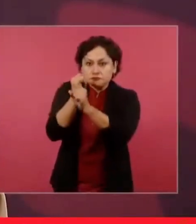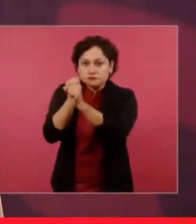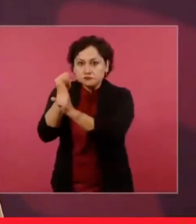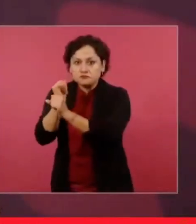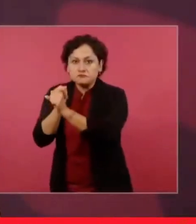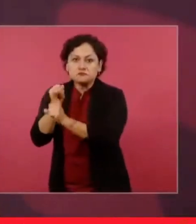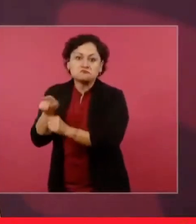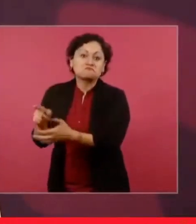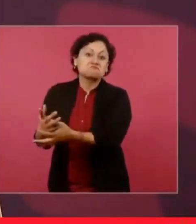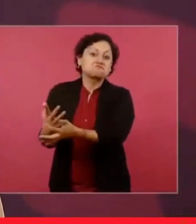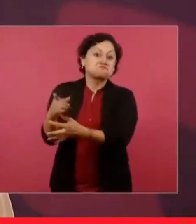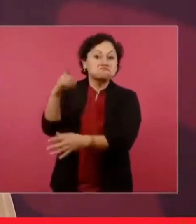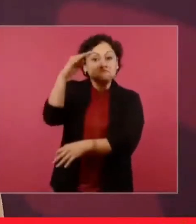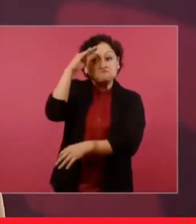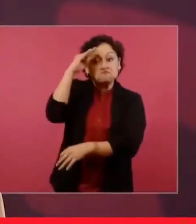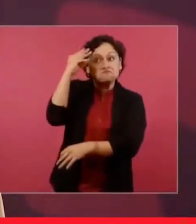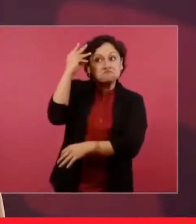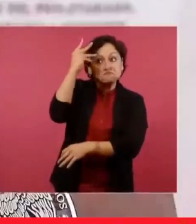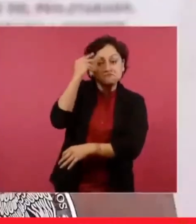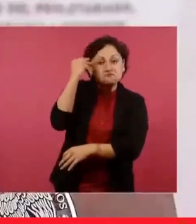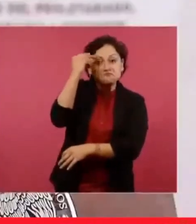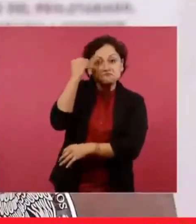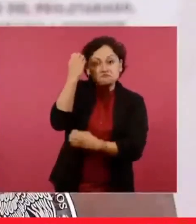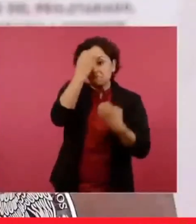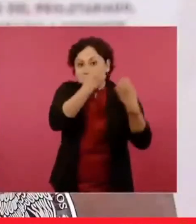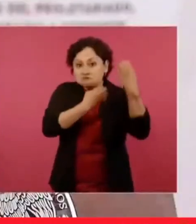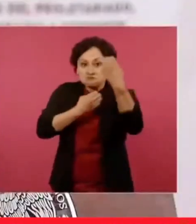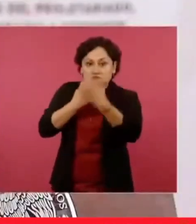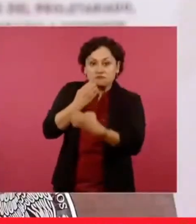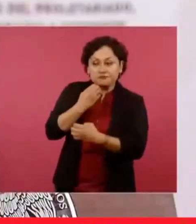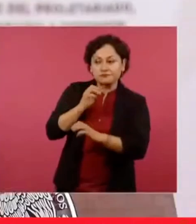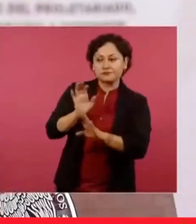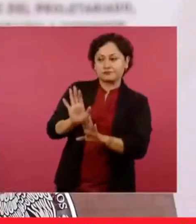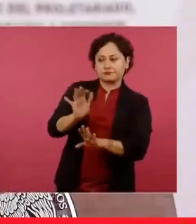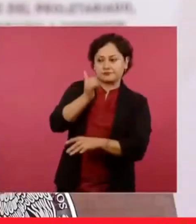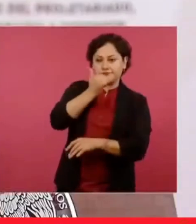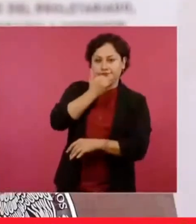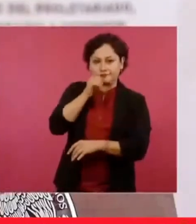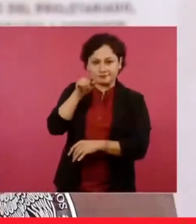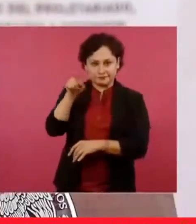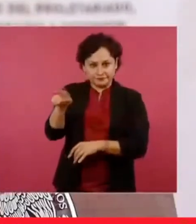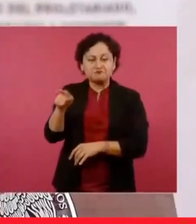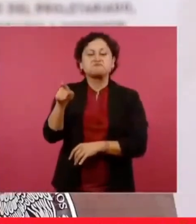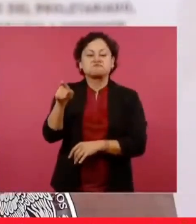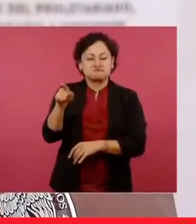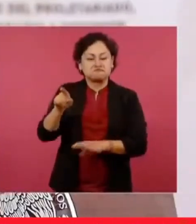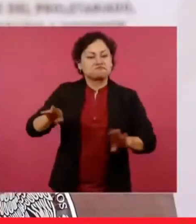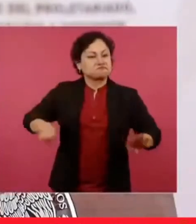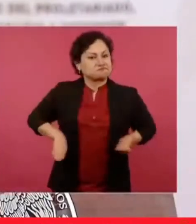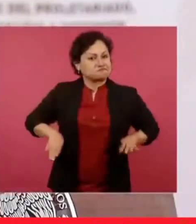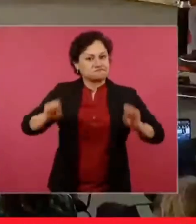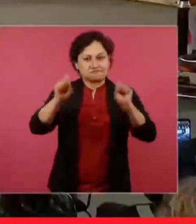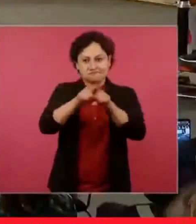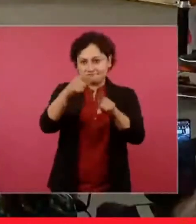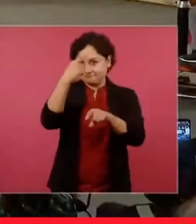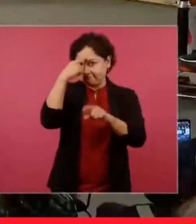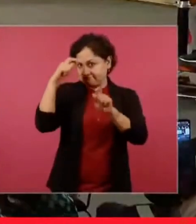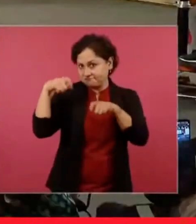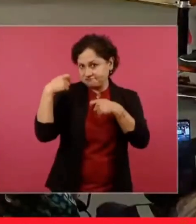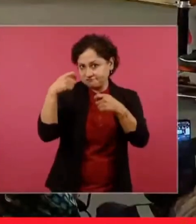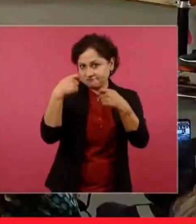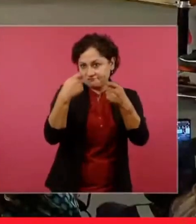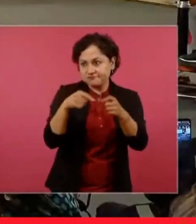vamos a decir que sí es de análisis, pero conservador, que se enfoca en la evaluación de la